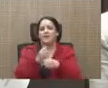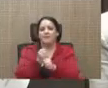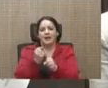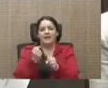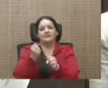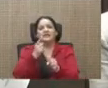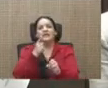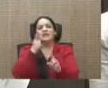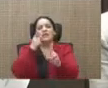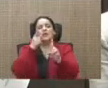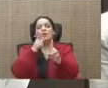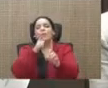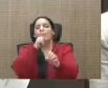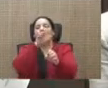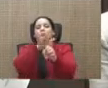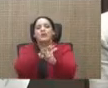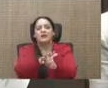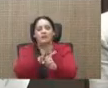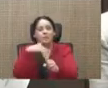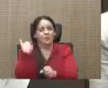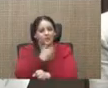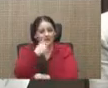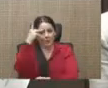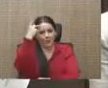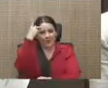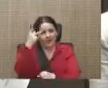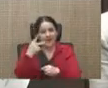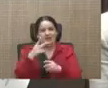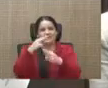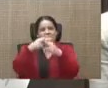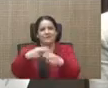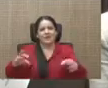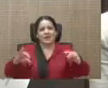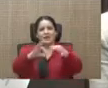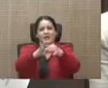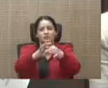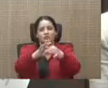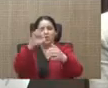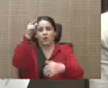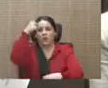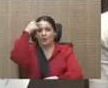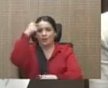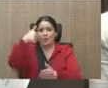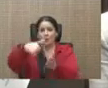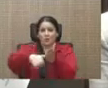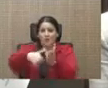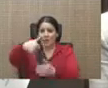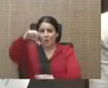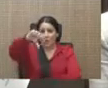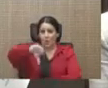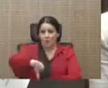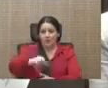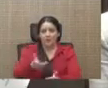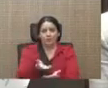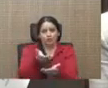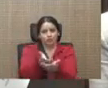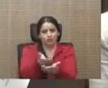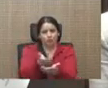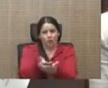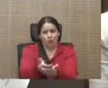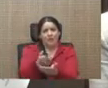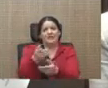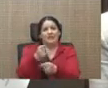y electoreras. Llamar anexos del gobierno a los que vayamos a votar en contra de las mociones de censura es